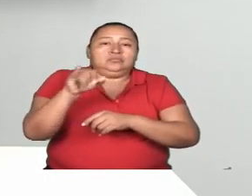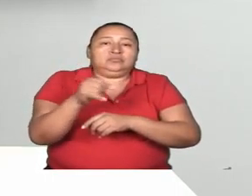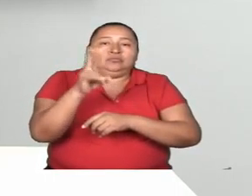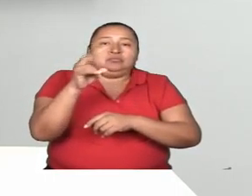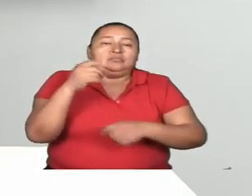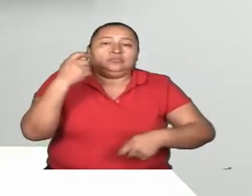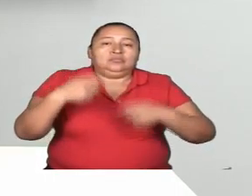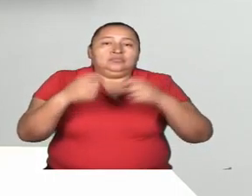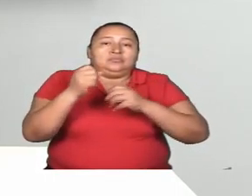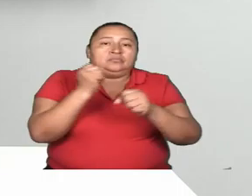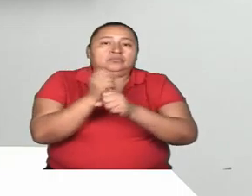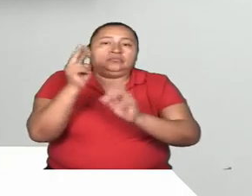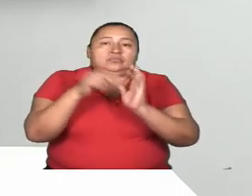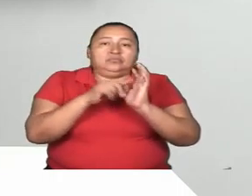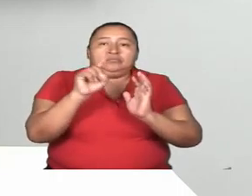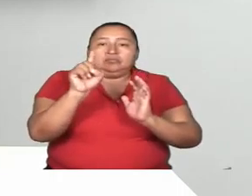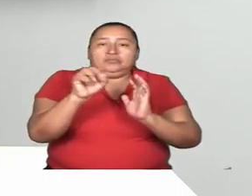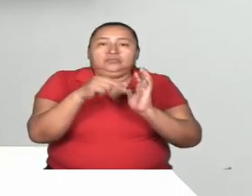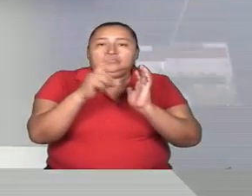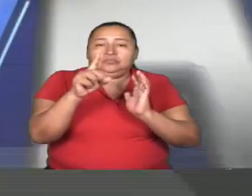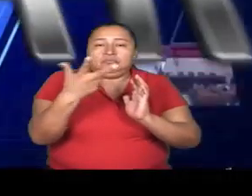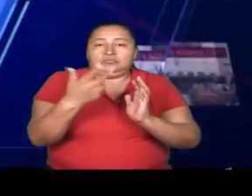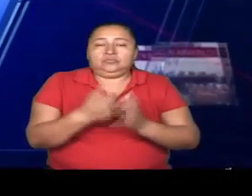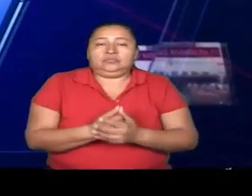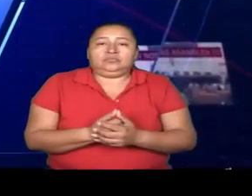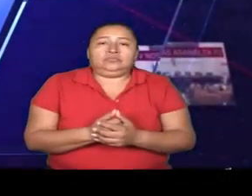20 de septiembre del año 2018.